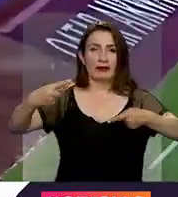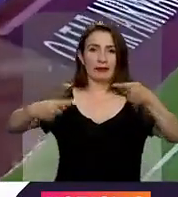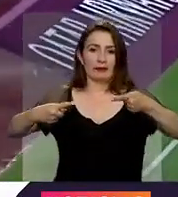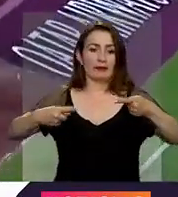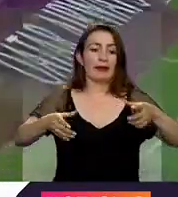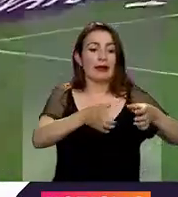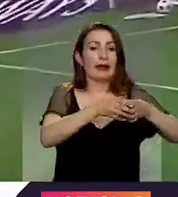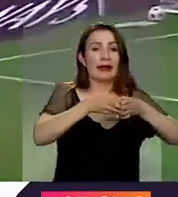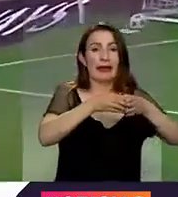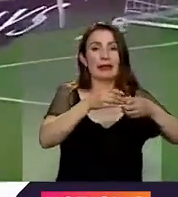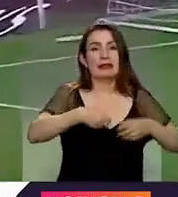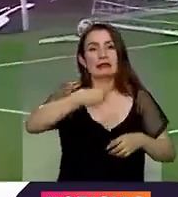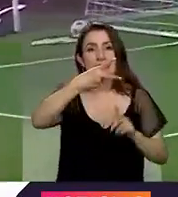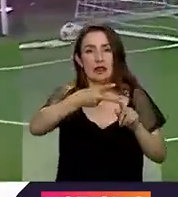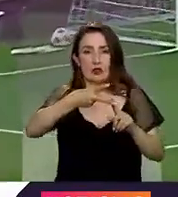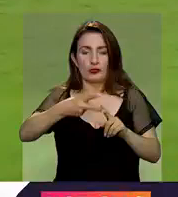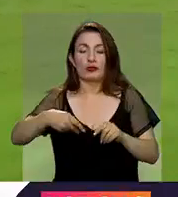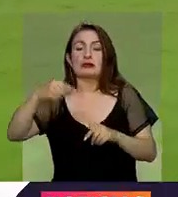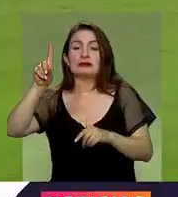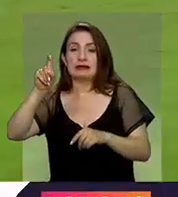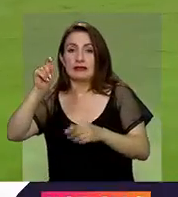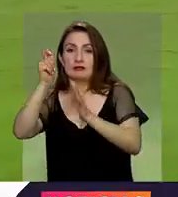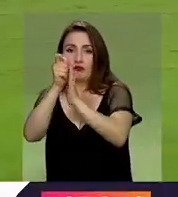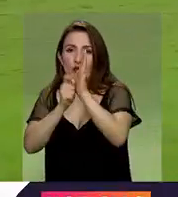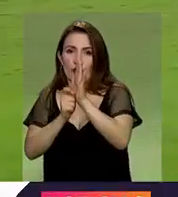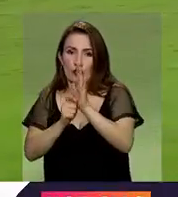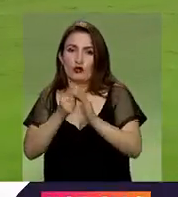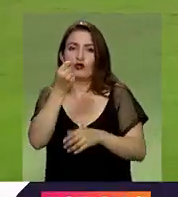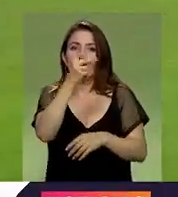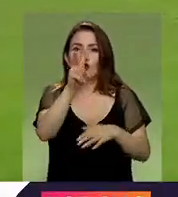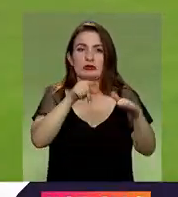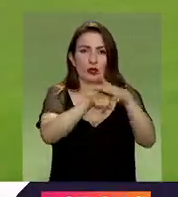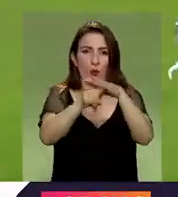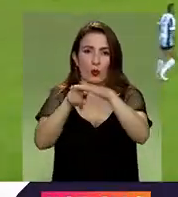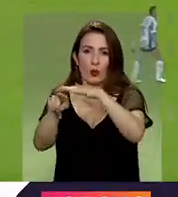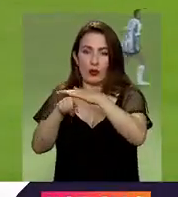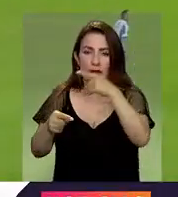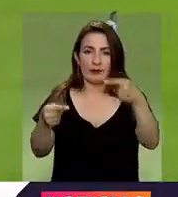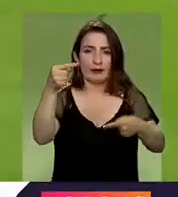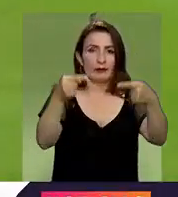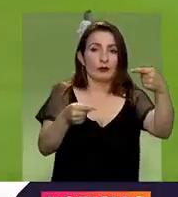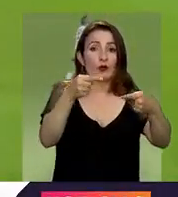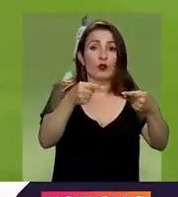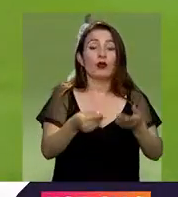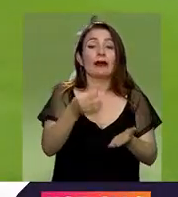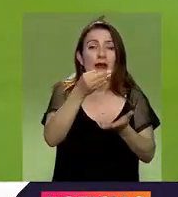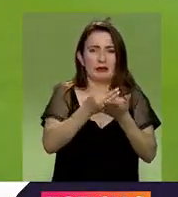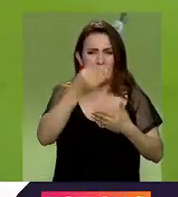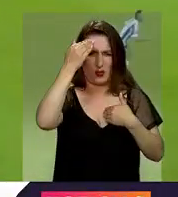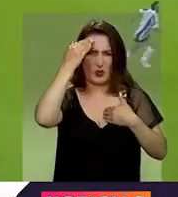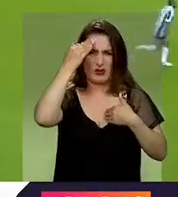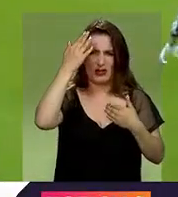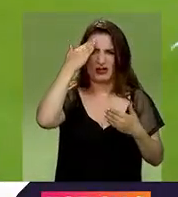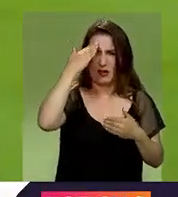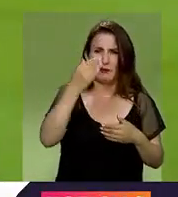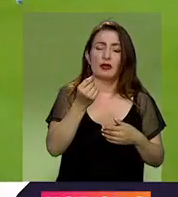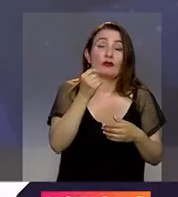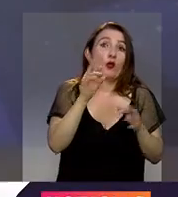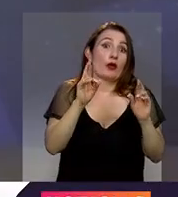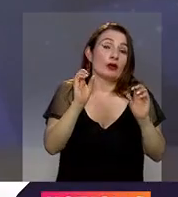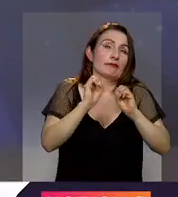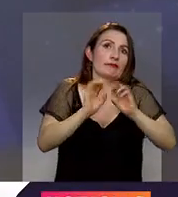es 2º con 6 puntos, a 6 del líder Gremio, que además tiene 12 goles de diferencia. Los capitalinos son conscientes de que dependen de un